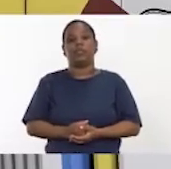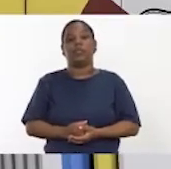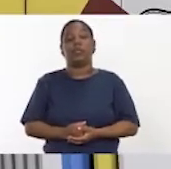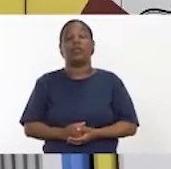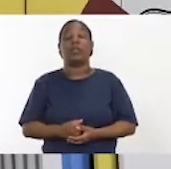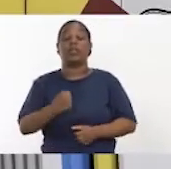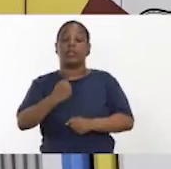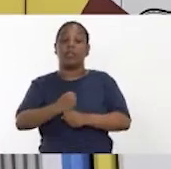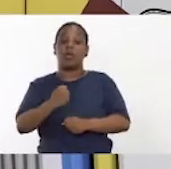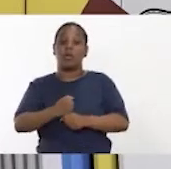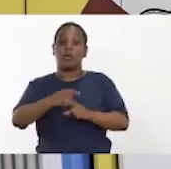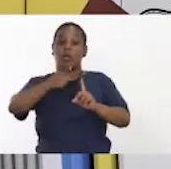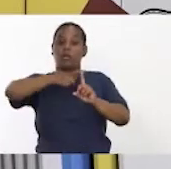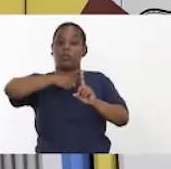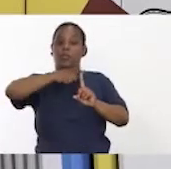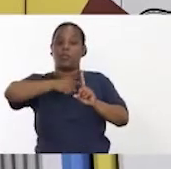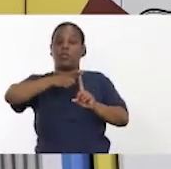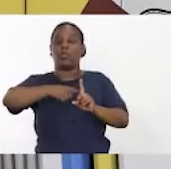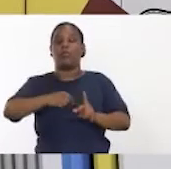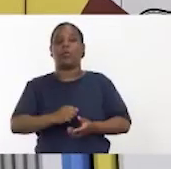Trabajo termodinámico.